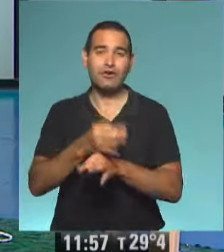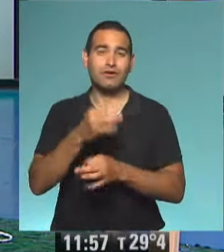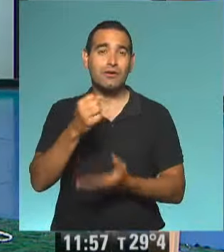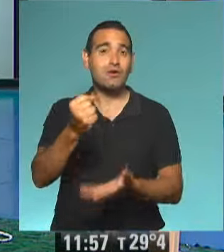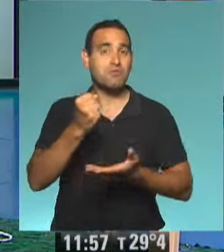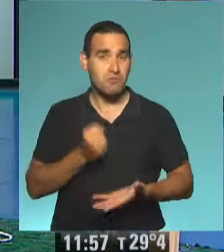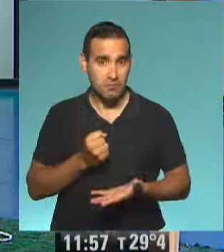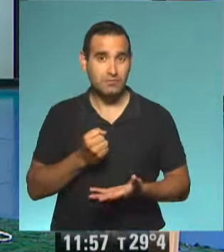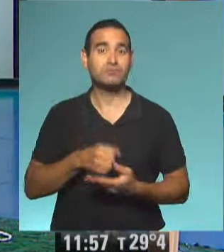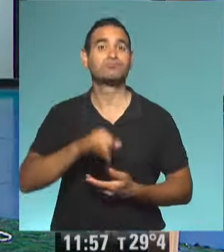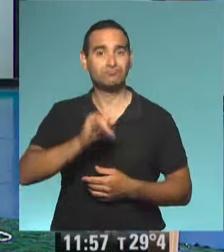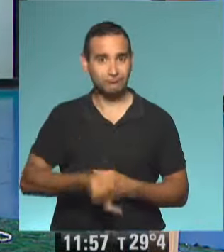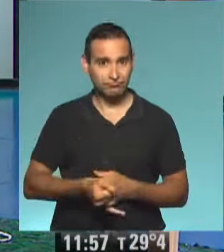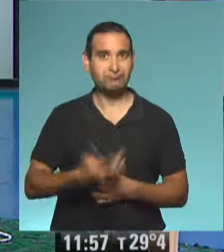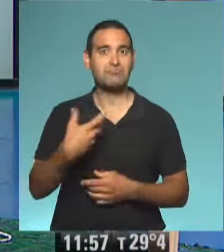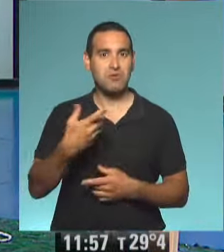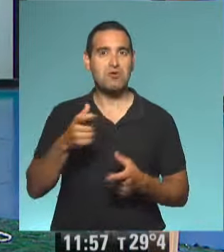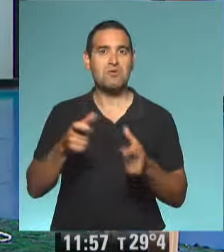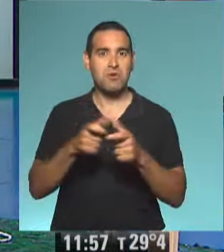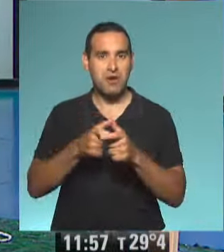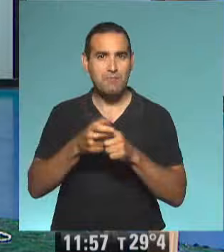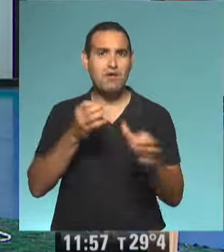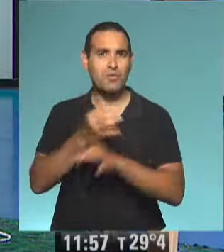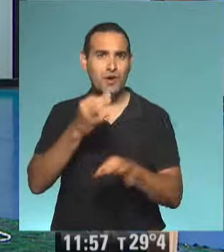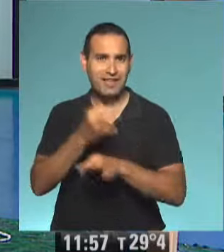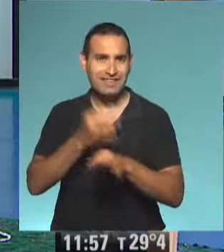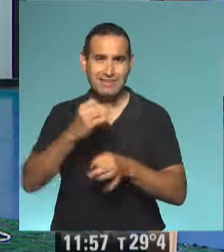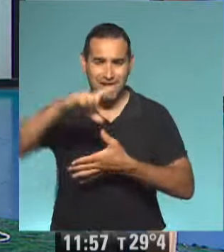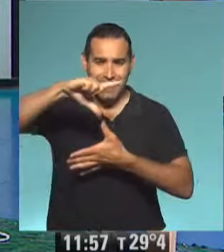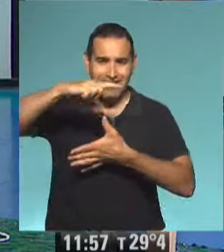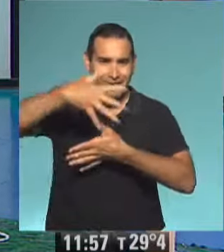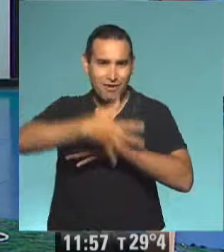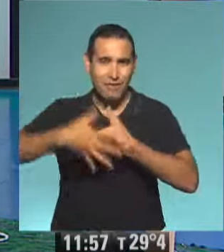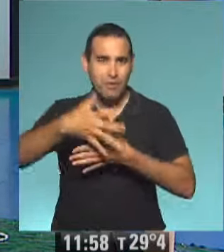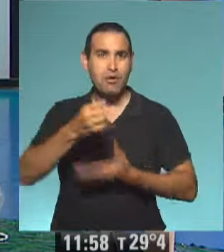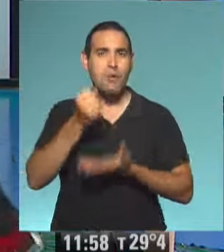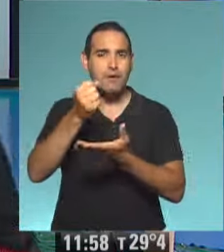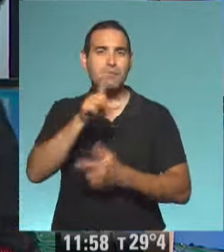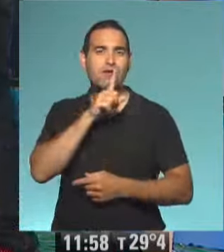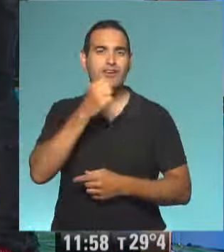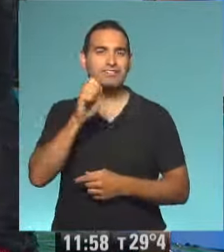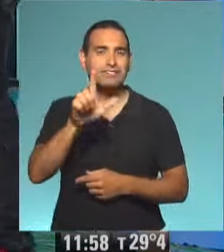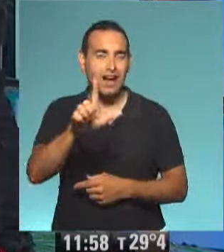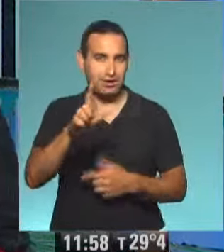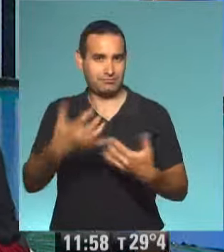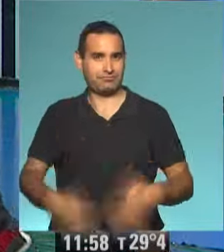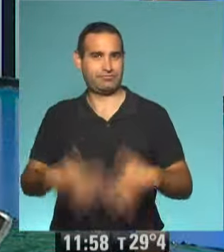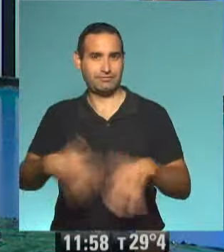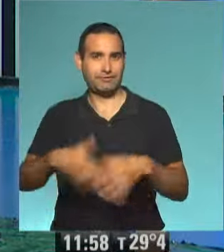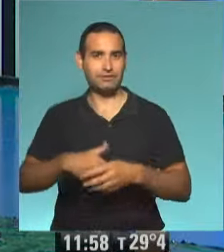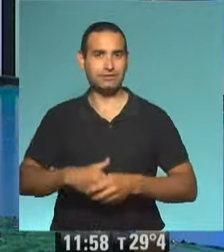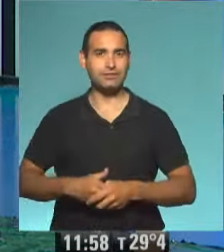Mejor Programa Educativo en la pandemia, de toda la televisión pública de Latinoamérica. ¡Los premios tal! ¡Por favor!